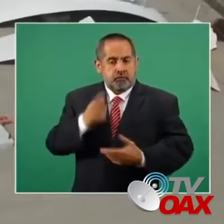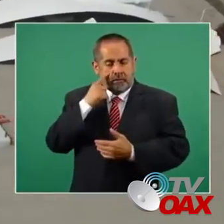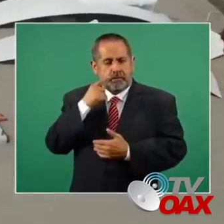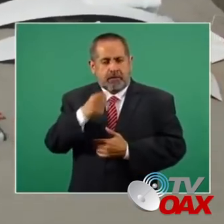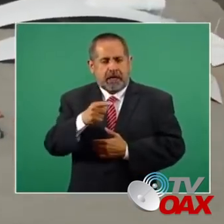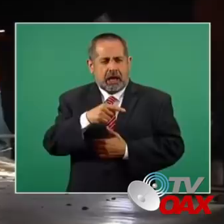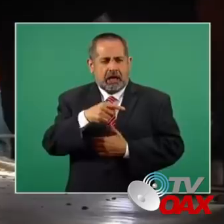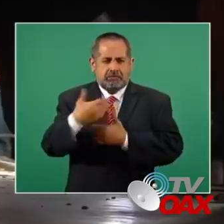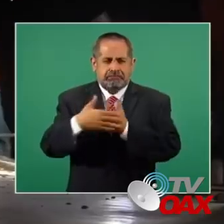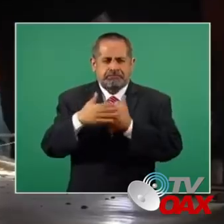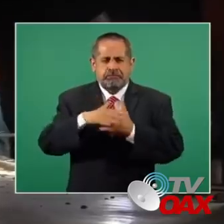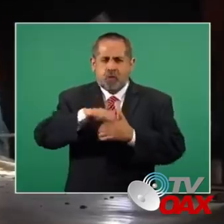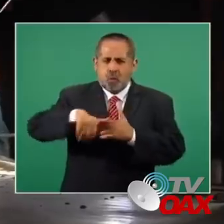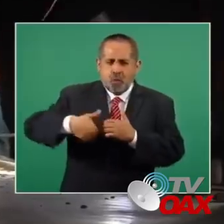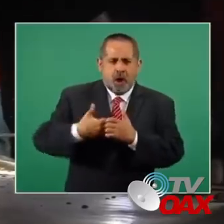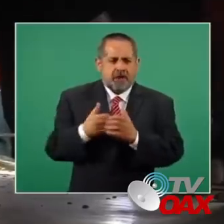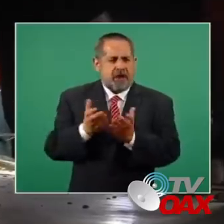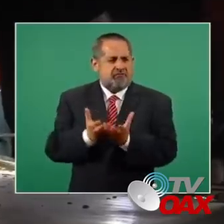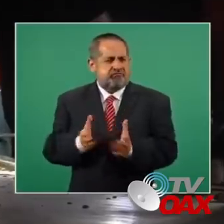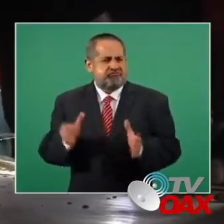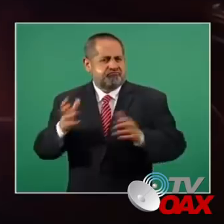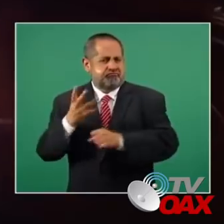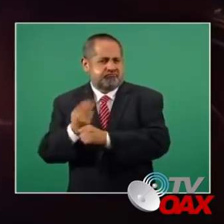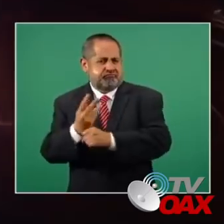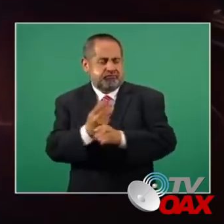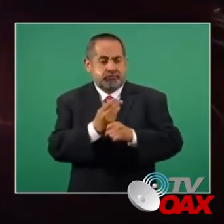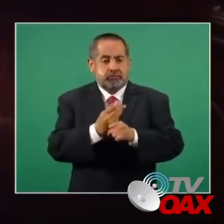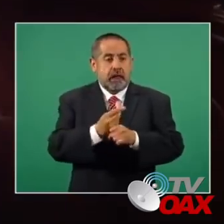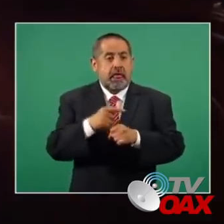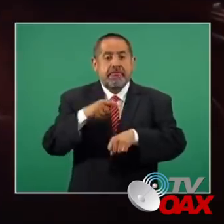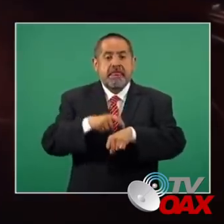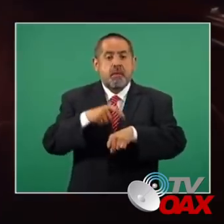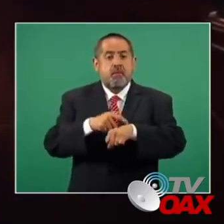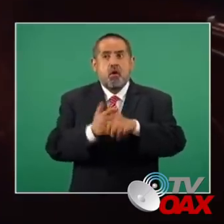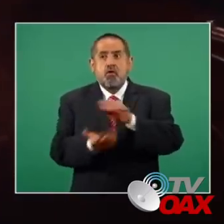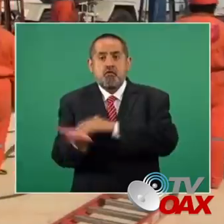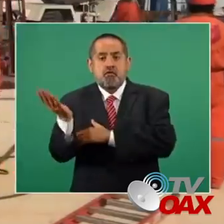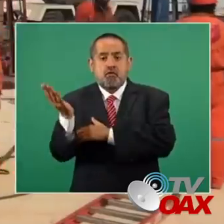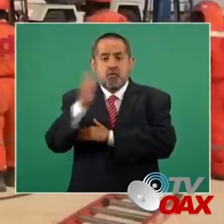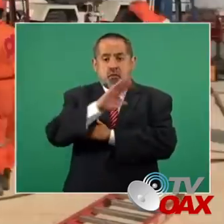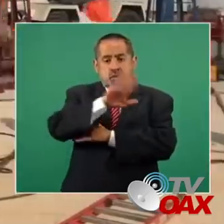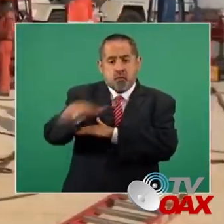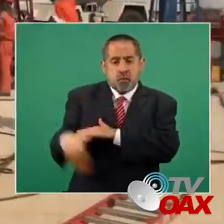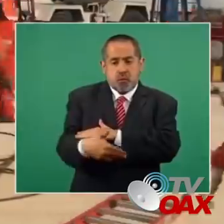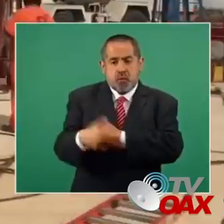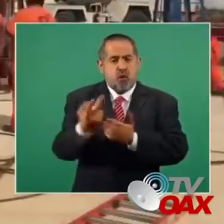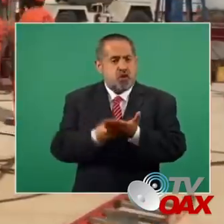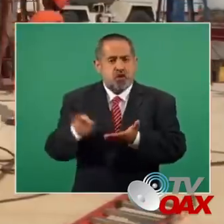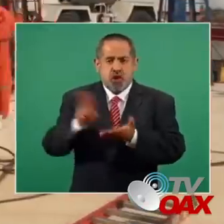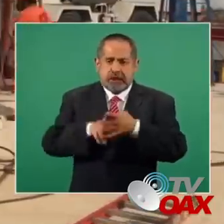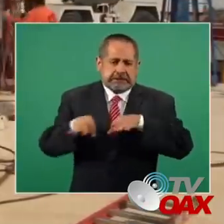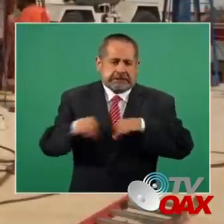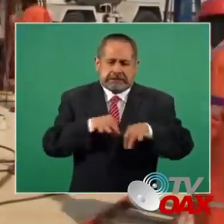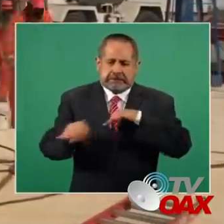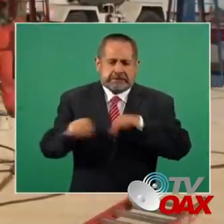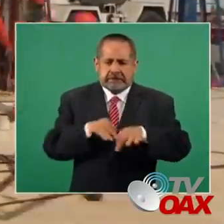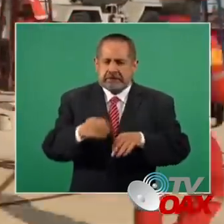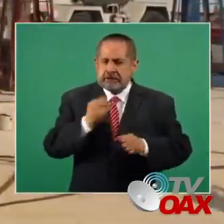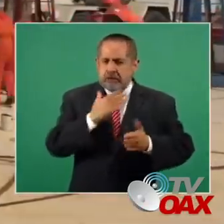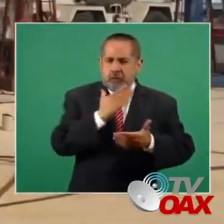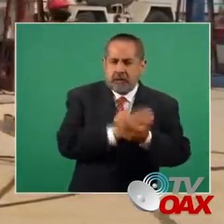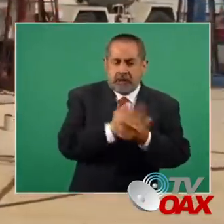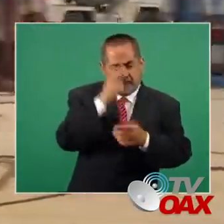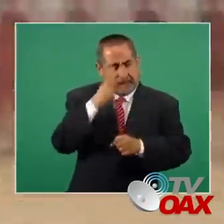área de almacenamiento. De igual manera, se realizan trabajos de doble turno en la obra mecánica en la colocación de placas de acero en los anillos de 32